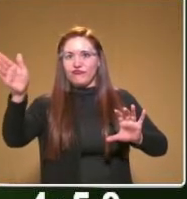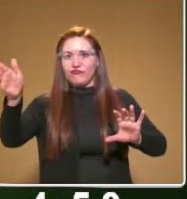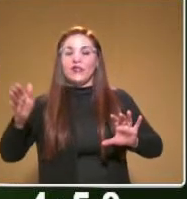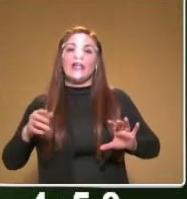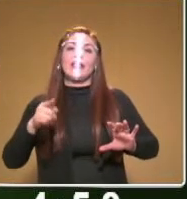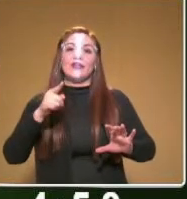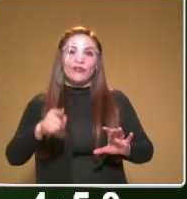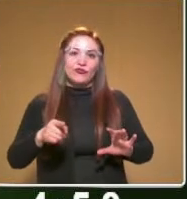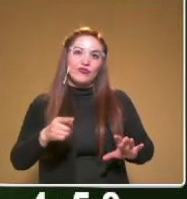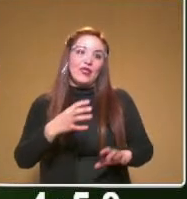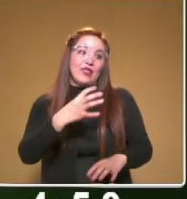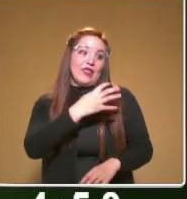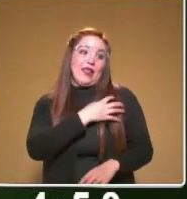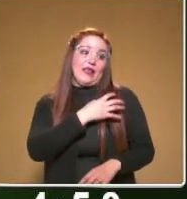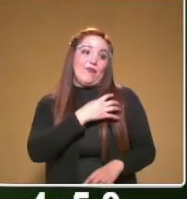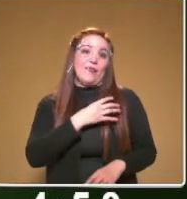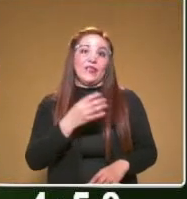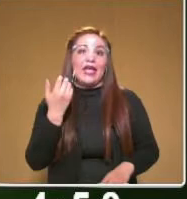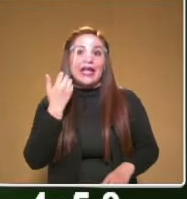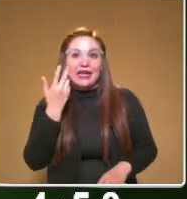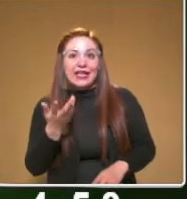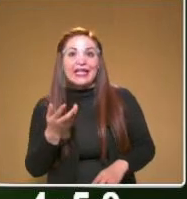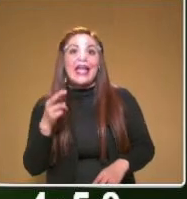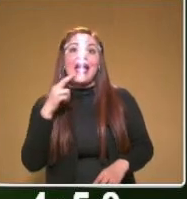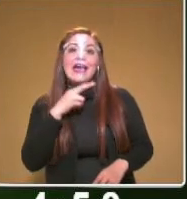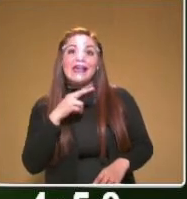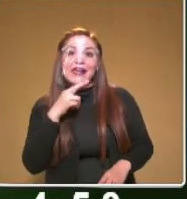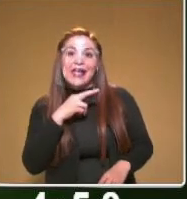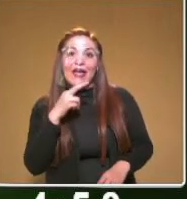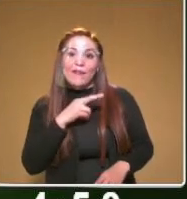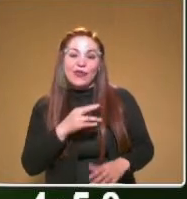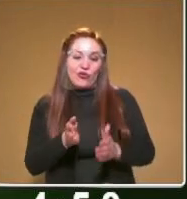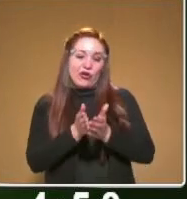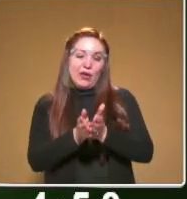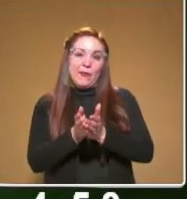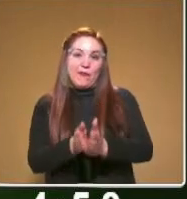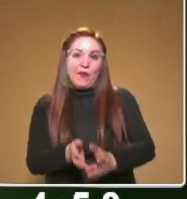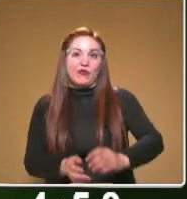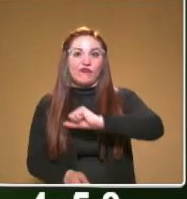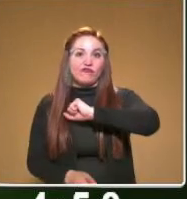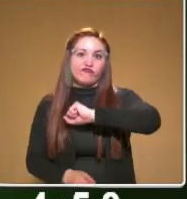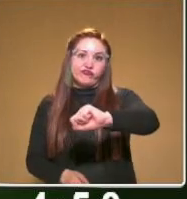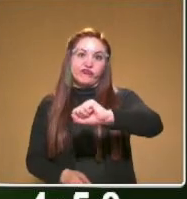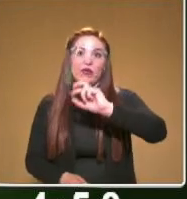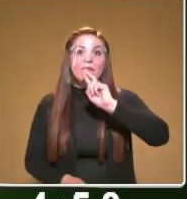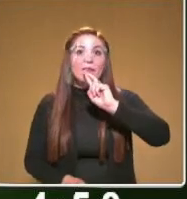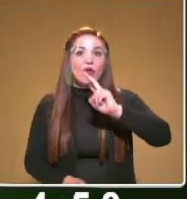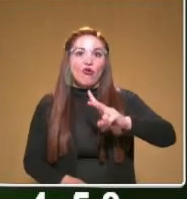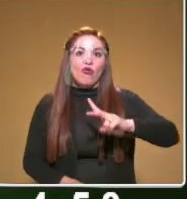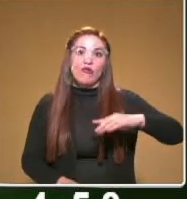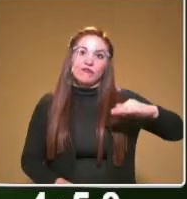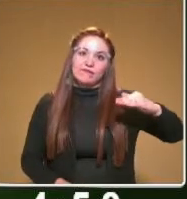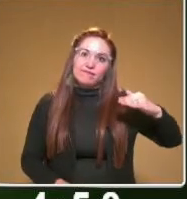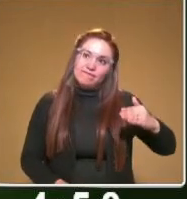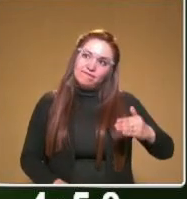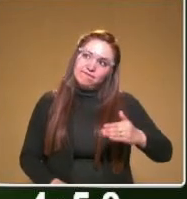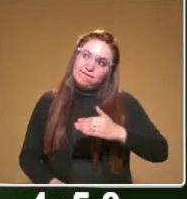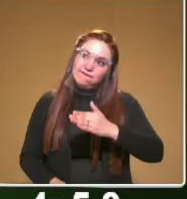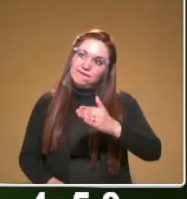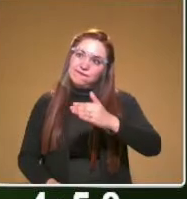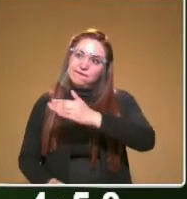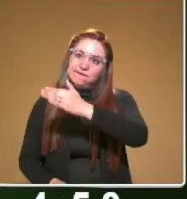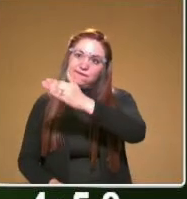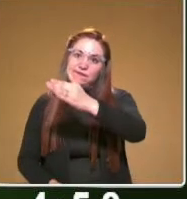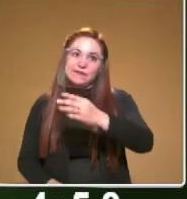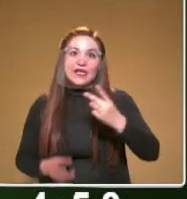donde el capitán, por querer llegar antes y demostrar que su barco era muy potente, pues manda la indicación de que tienen